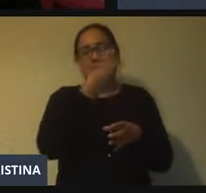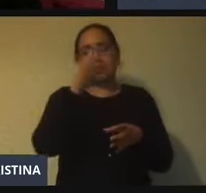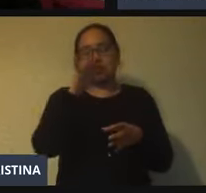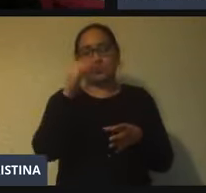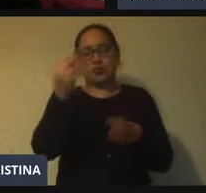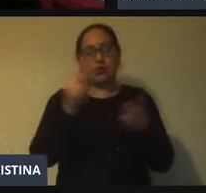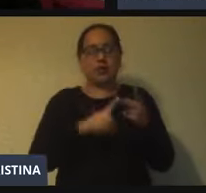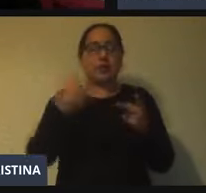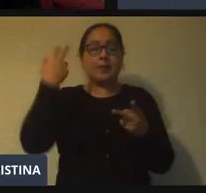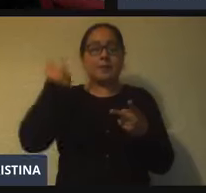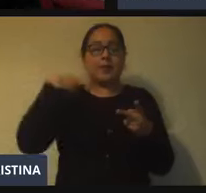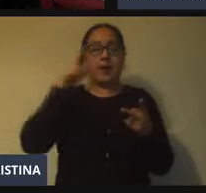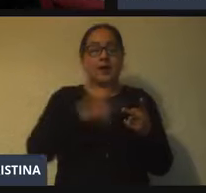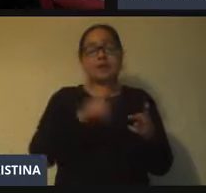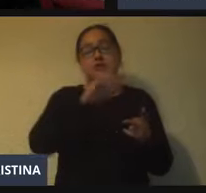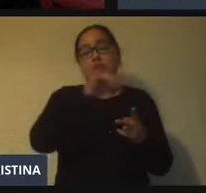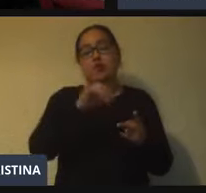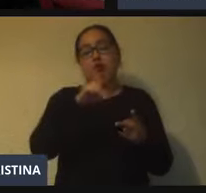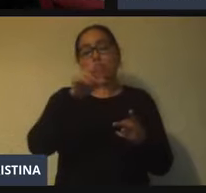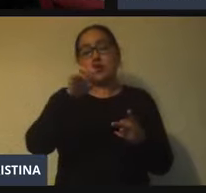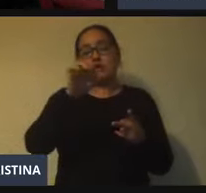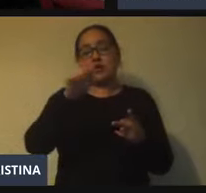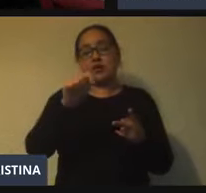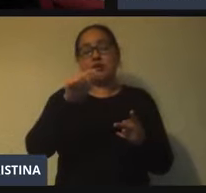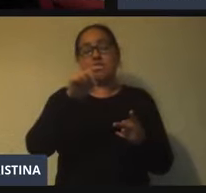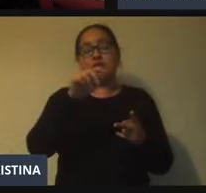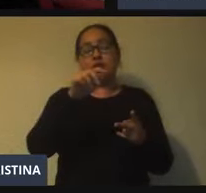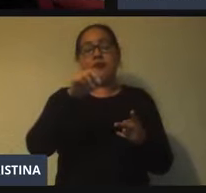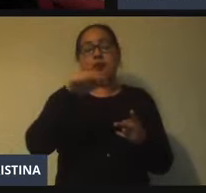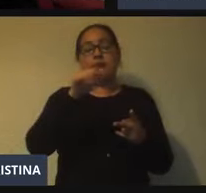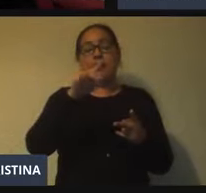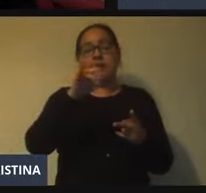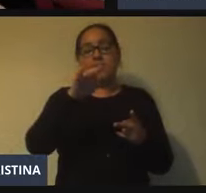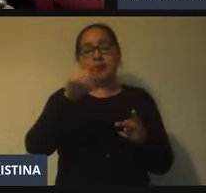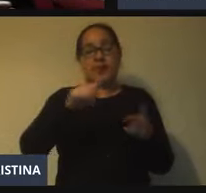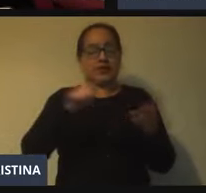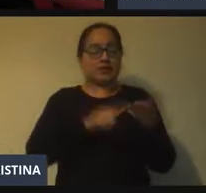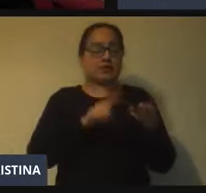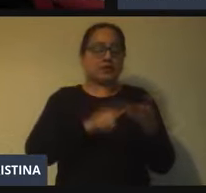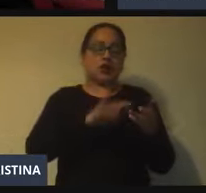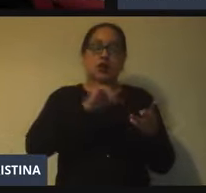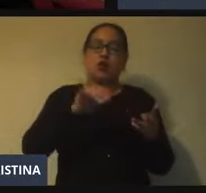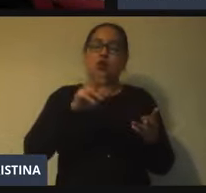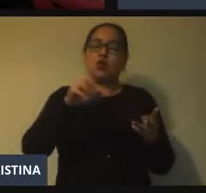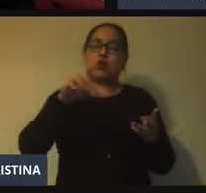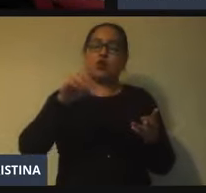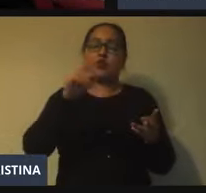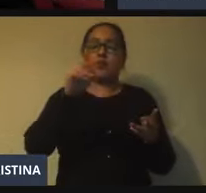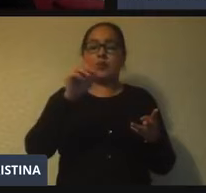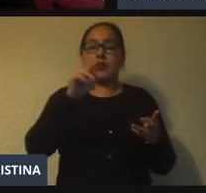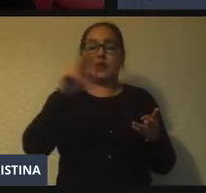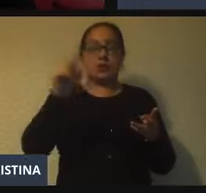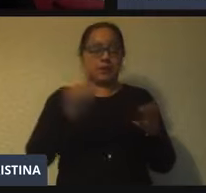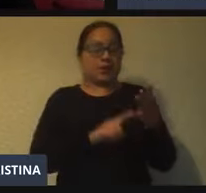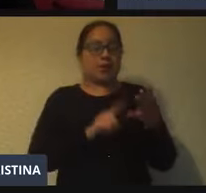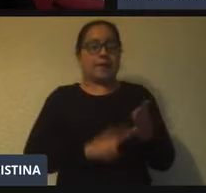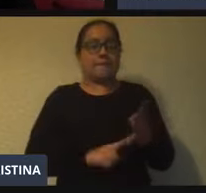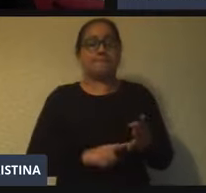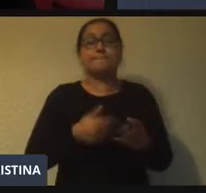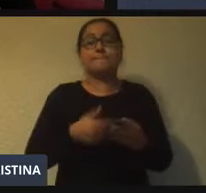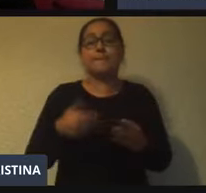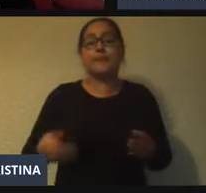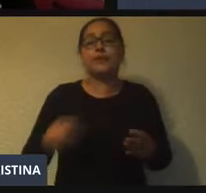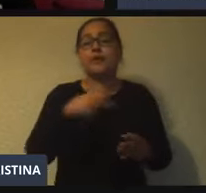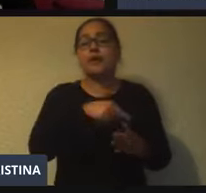Judith Martínez, también muy buenos consejos. El maestro Julio Peña, también excelente charla. La